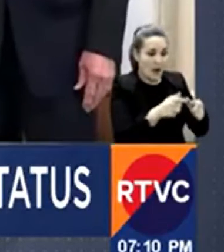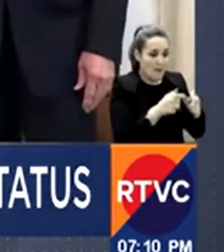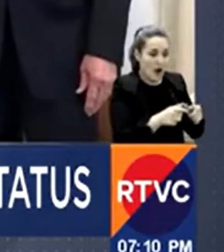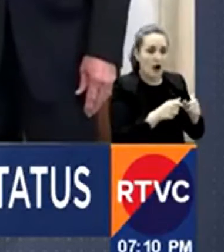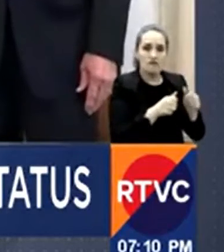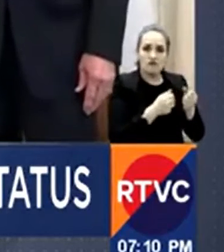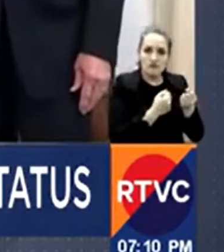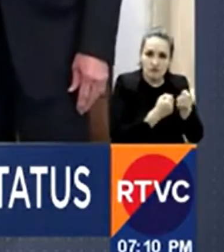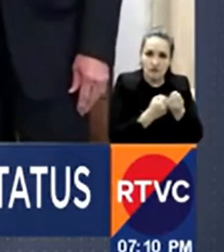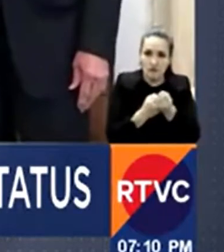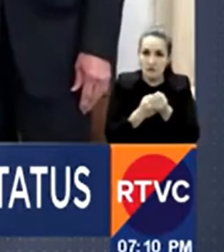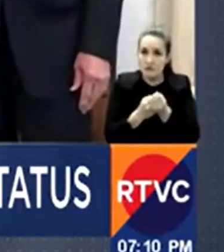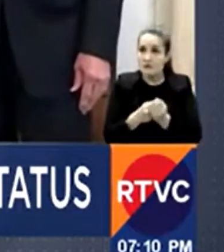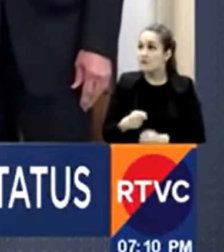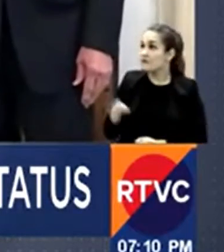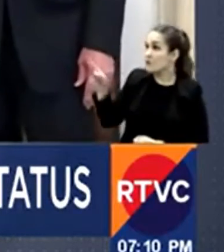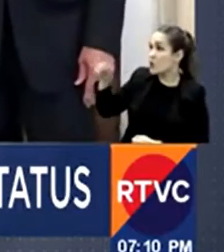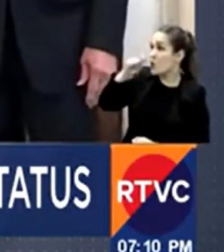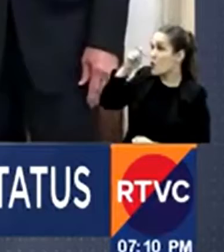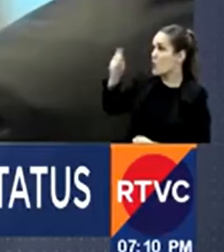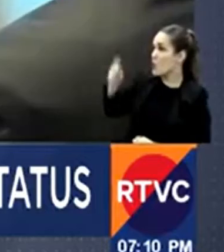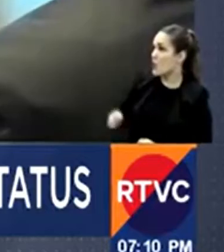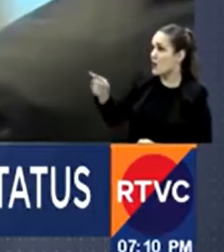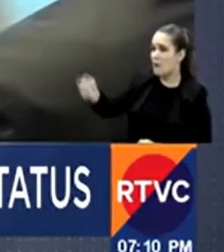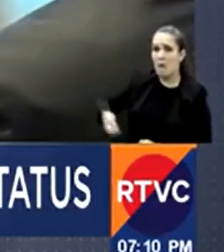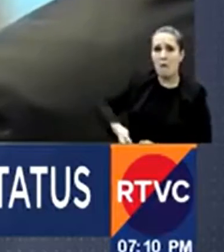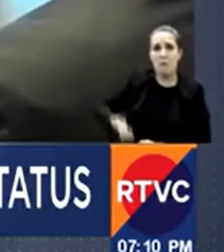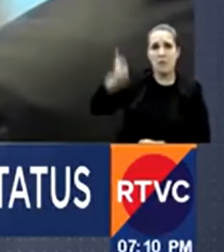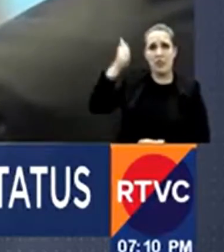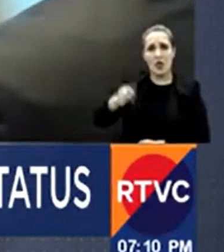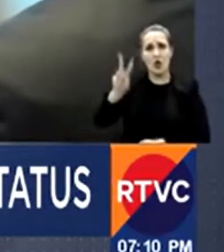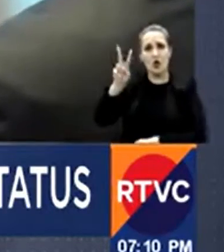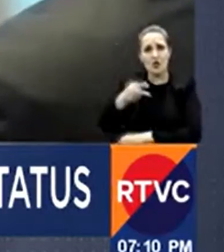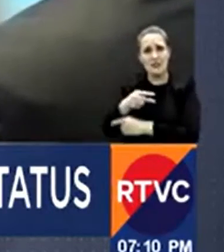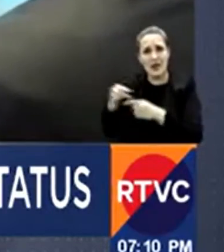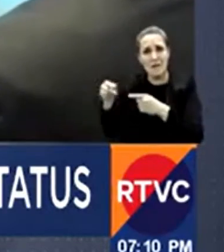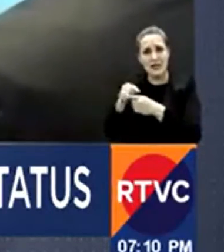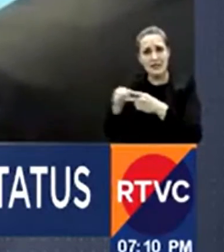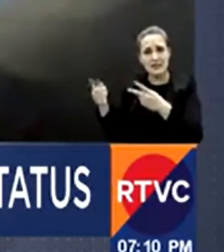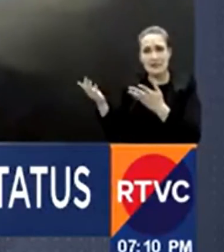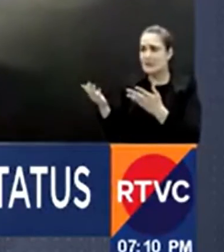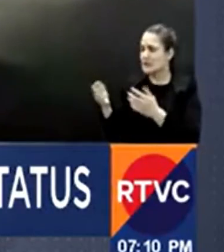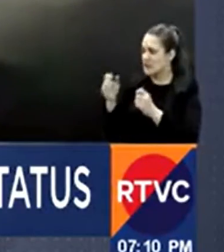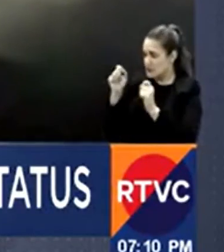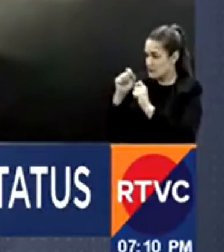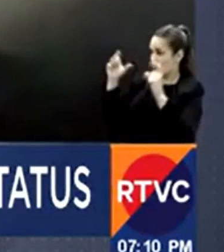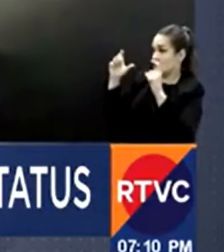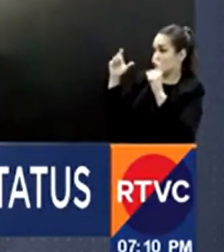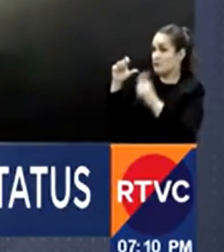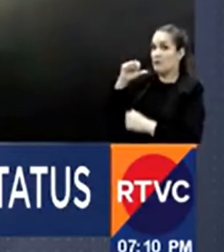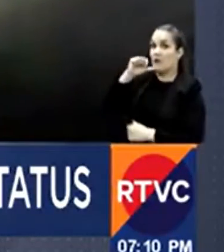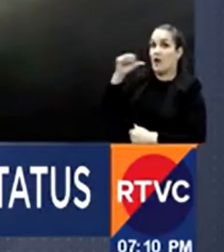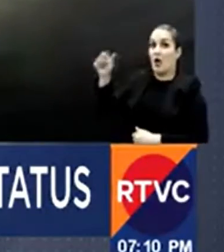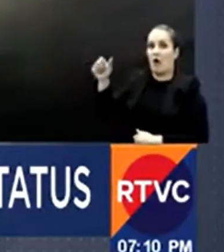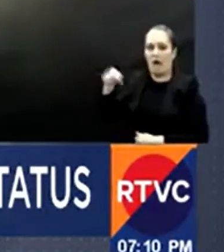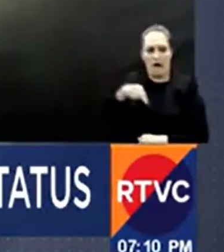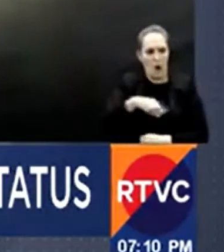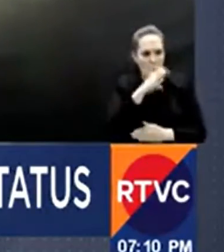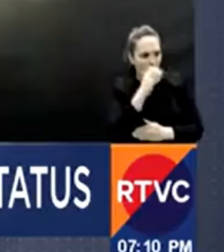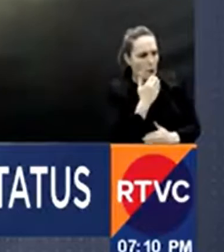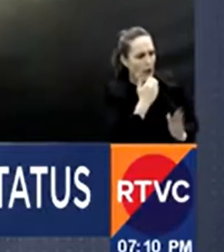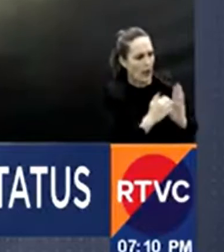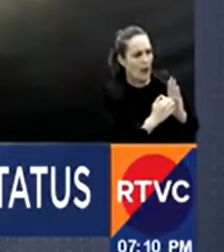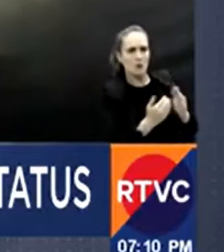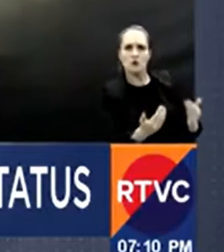en Ucrania en menos de 2 semanas. Es algo asombroso. Sí. Es todo eso lo que yo creo